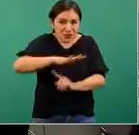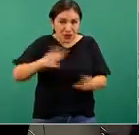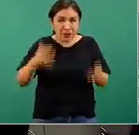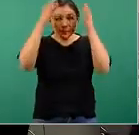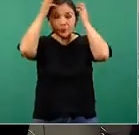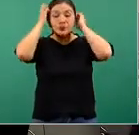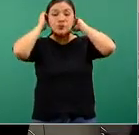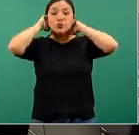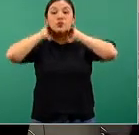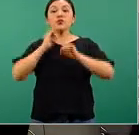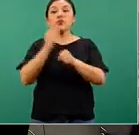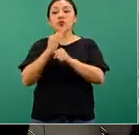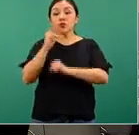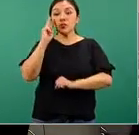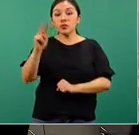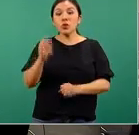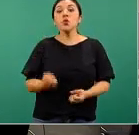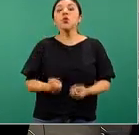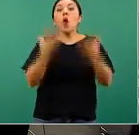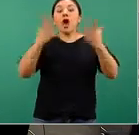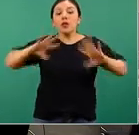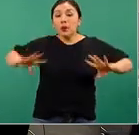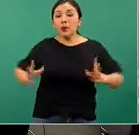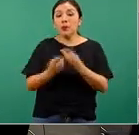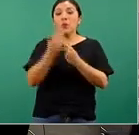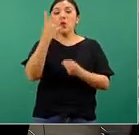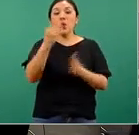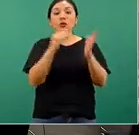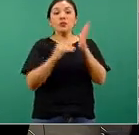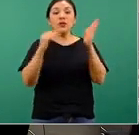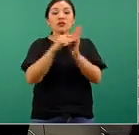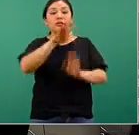En forma acumulativa tenemos ya